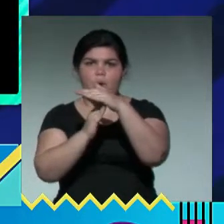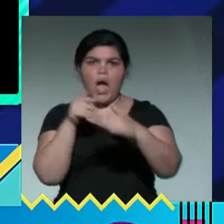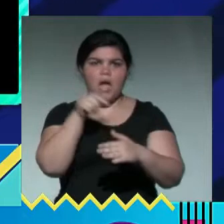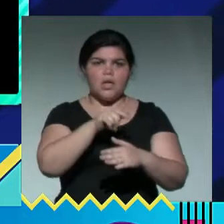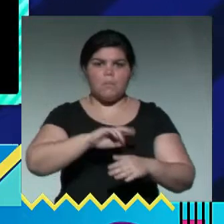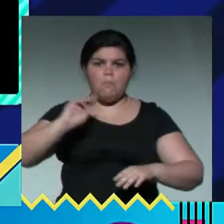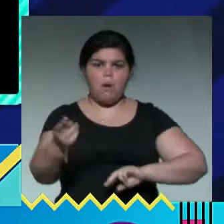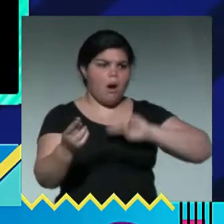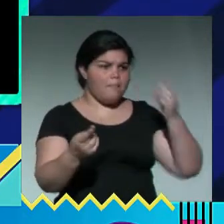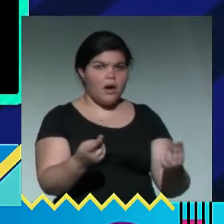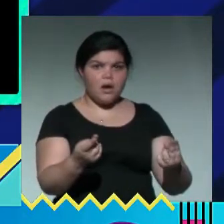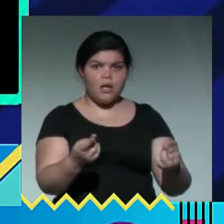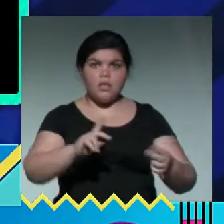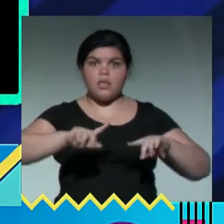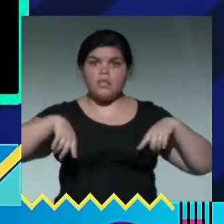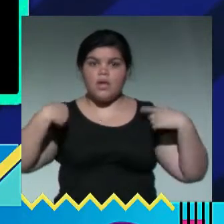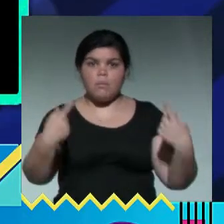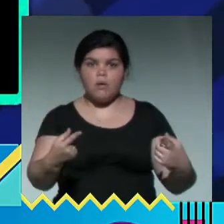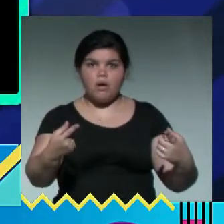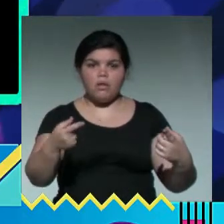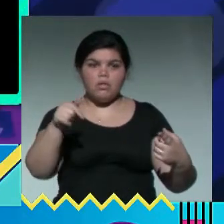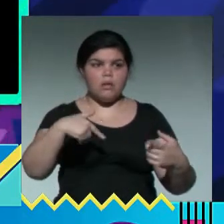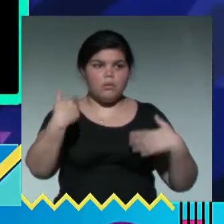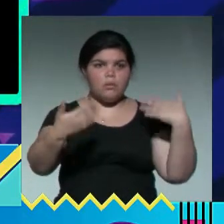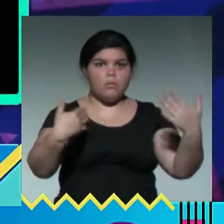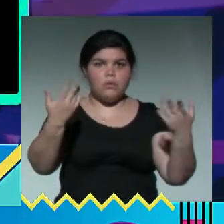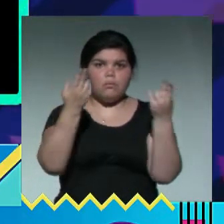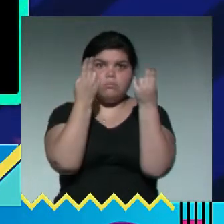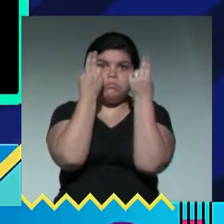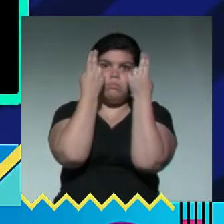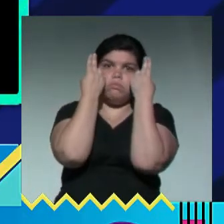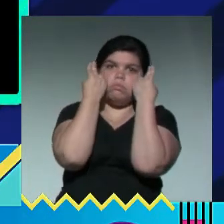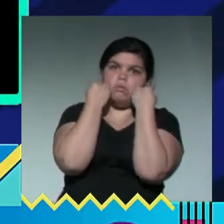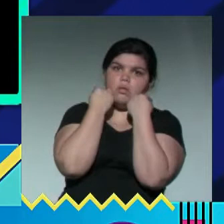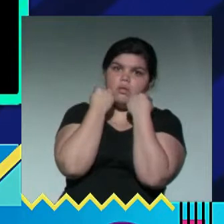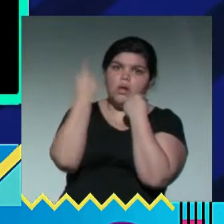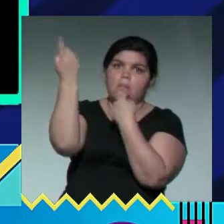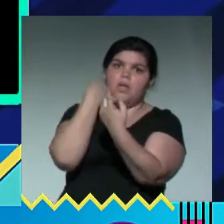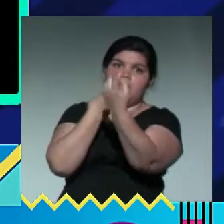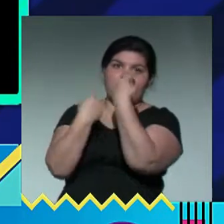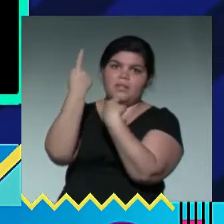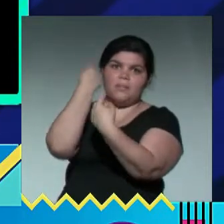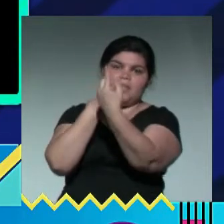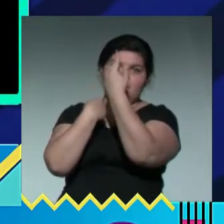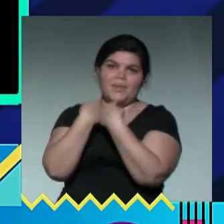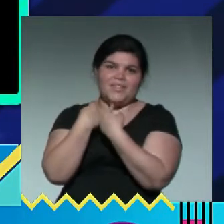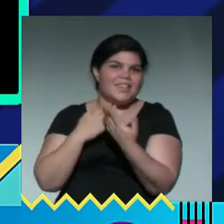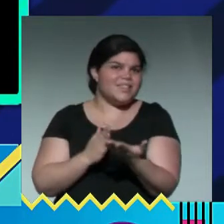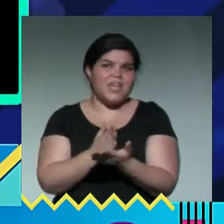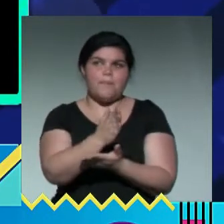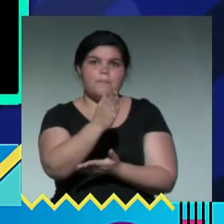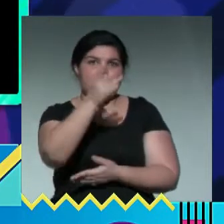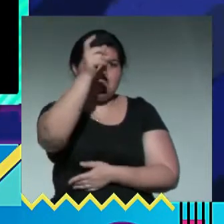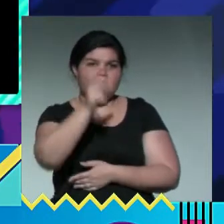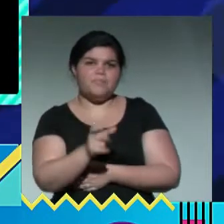tan ordenado, que cuando la cabeza caía, todo el imperio se desarticulaba. Todo dependía del, dependía del Inca. Al caer el Inca,